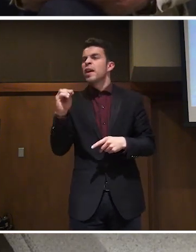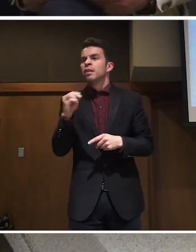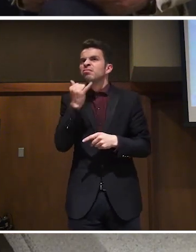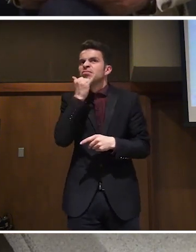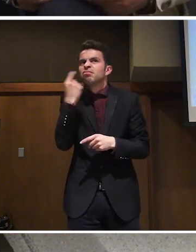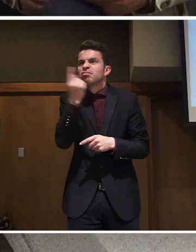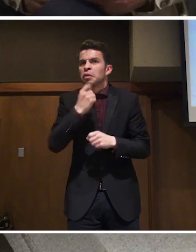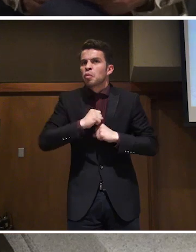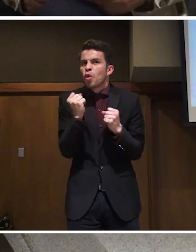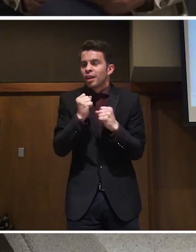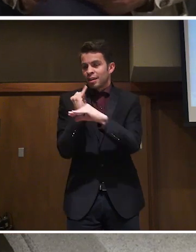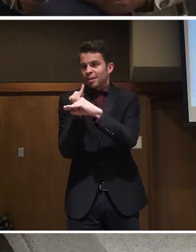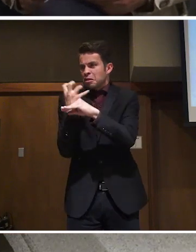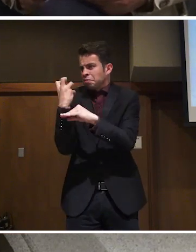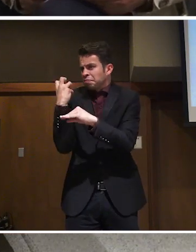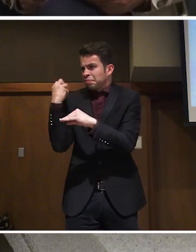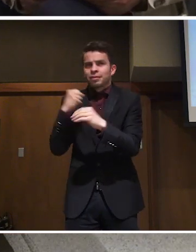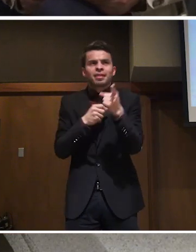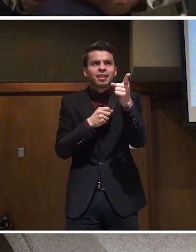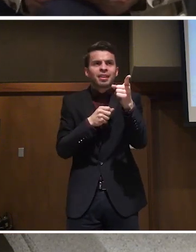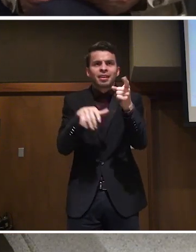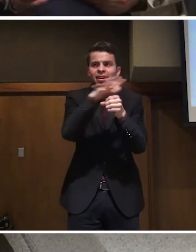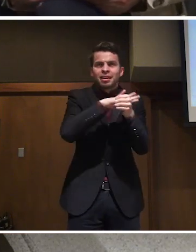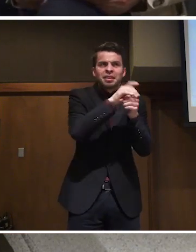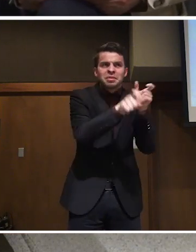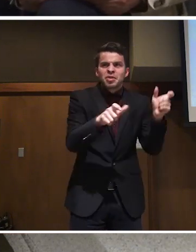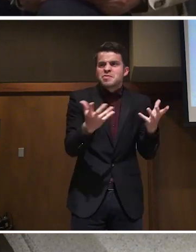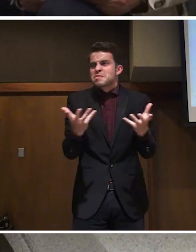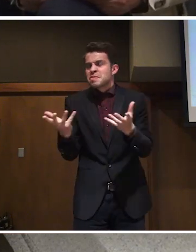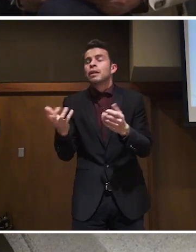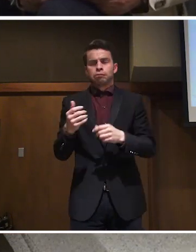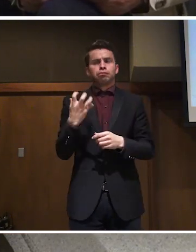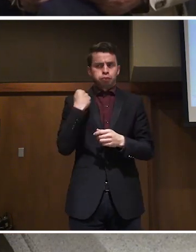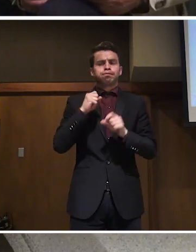estas instituciones y cómo estaban funcionando y qué gente